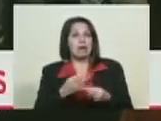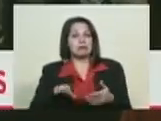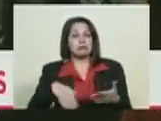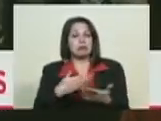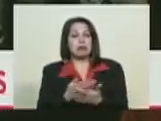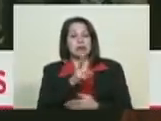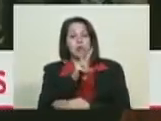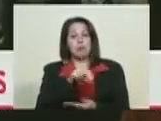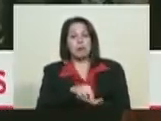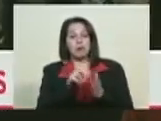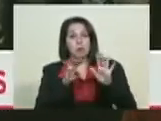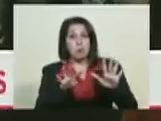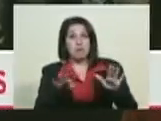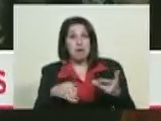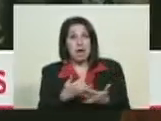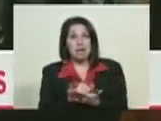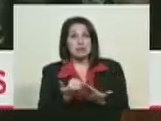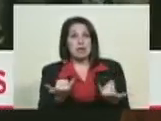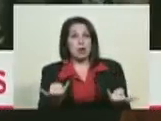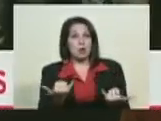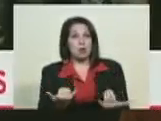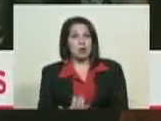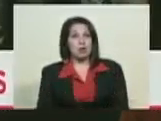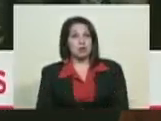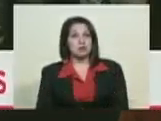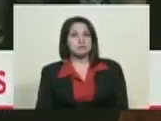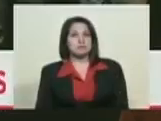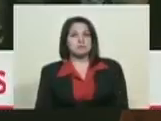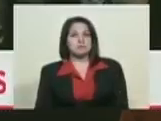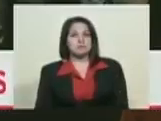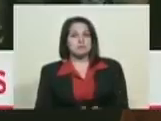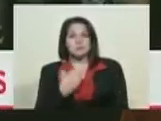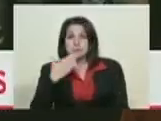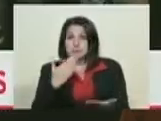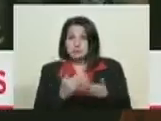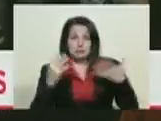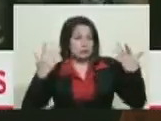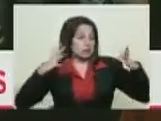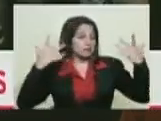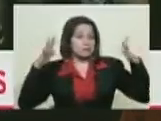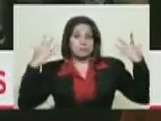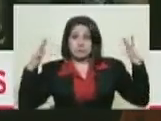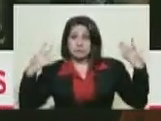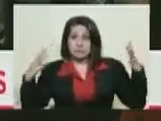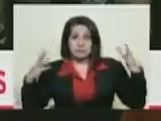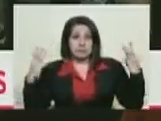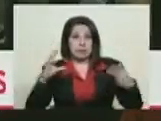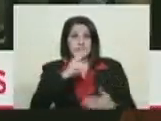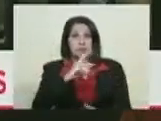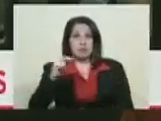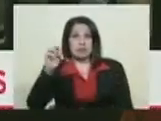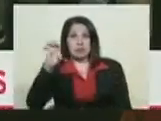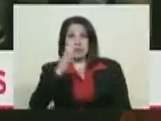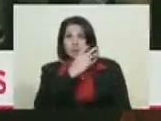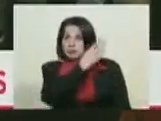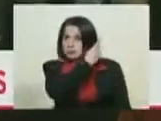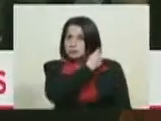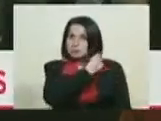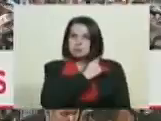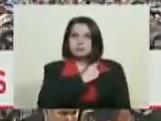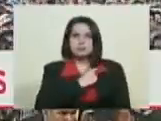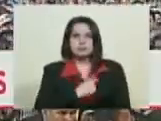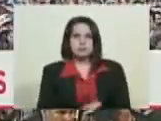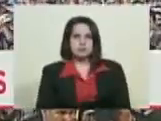2009 hasta el día de hoy. Así que pido un gran aplauso al Consejo Nacional Electoral. A todos